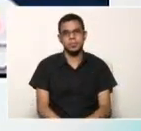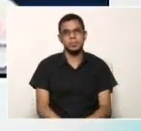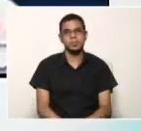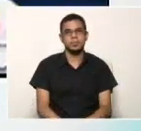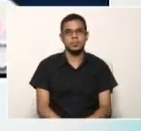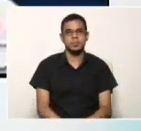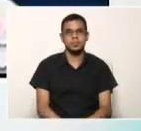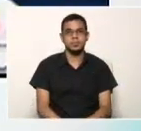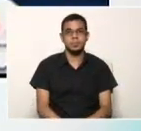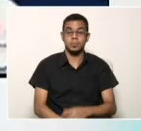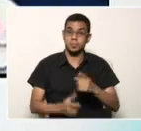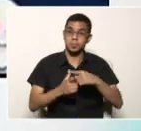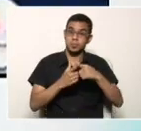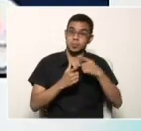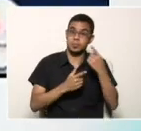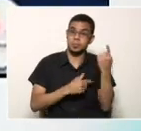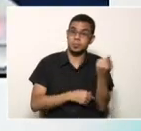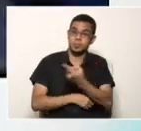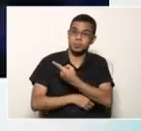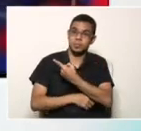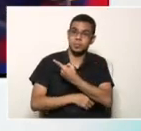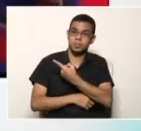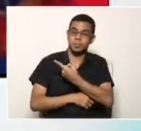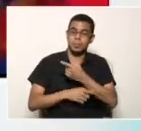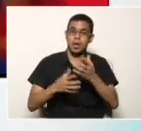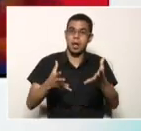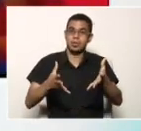Adriana Martínez, campeona centroamericana en el